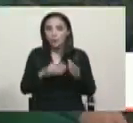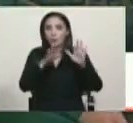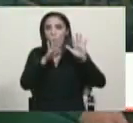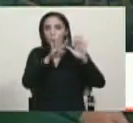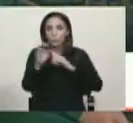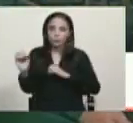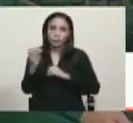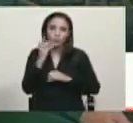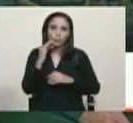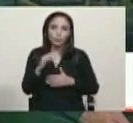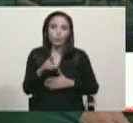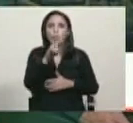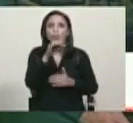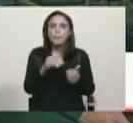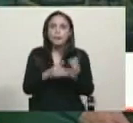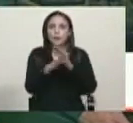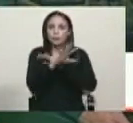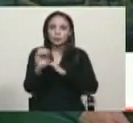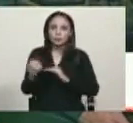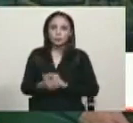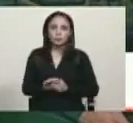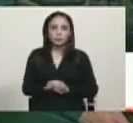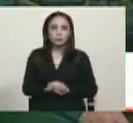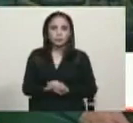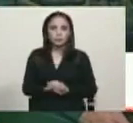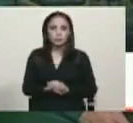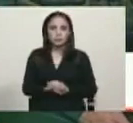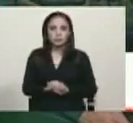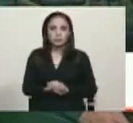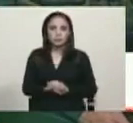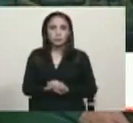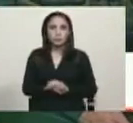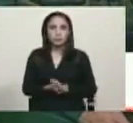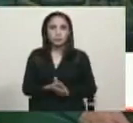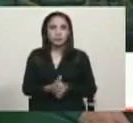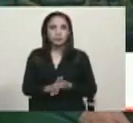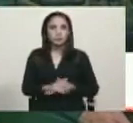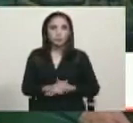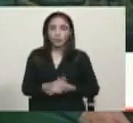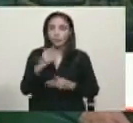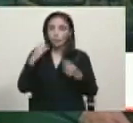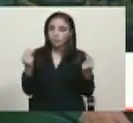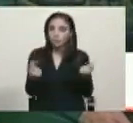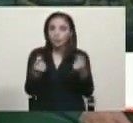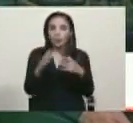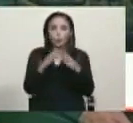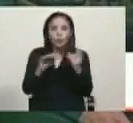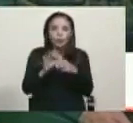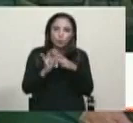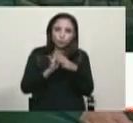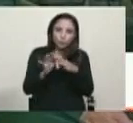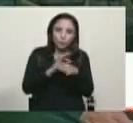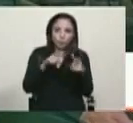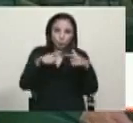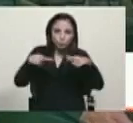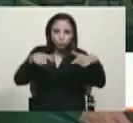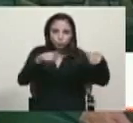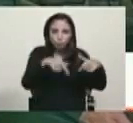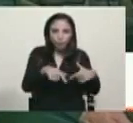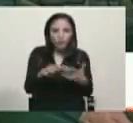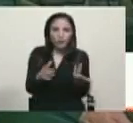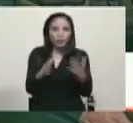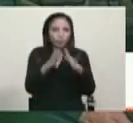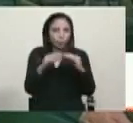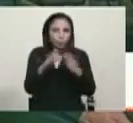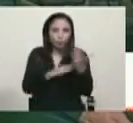2.400 para el segundo semestre, e ir reparando, mejorando, activando, actualizando los consultorios populares con la ayuda